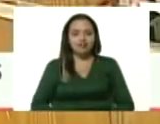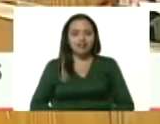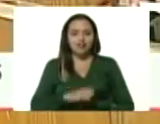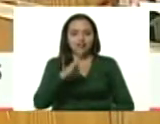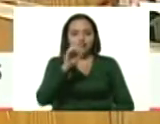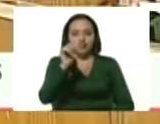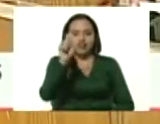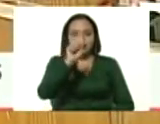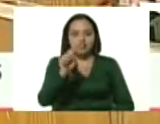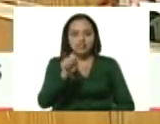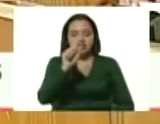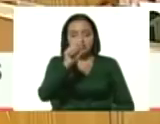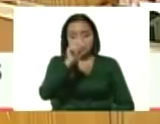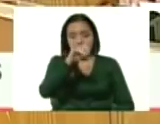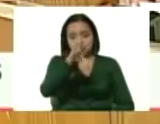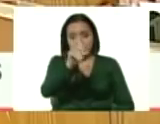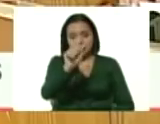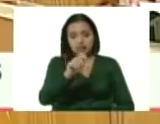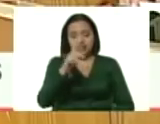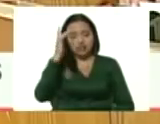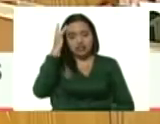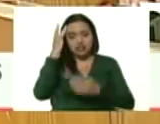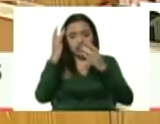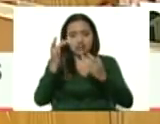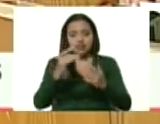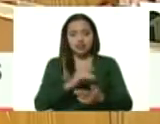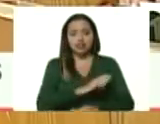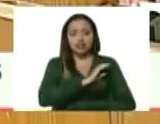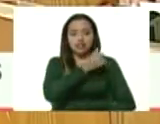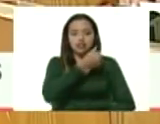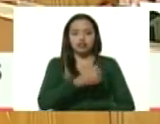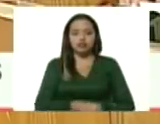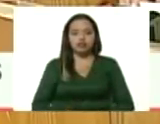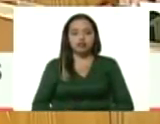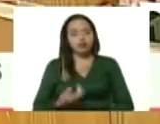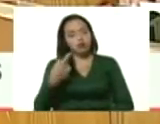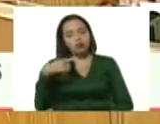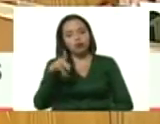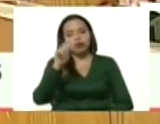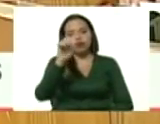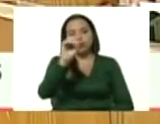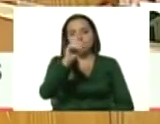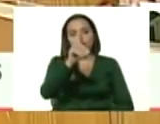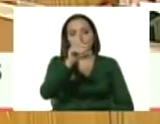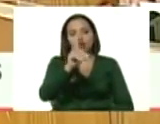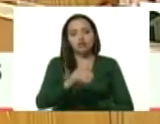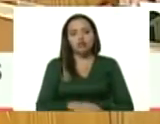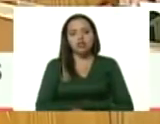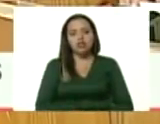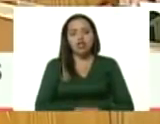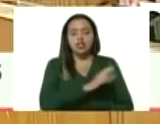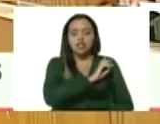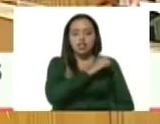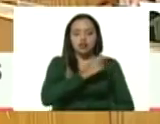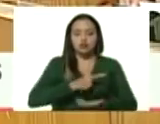de inteligencia. El general coronel Todd, director de planificación